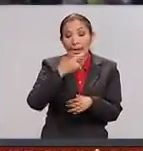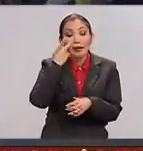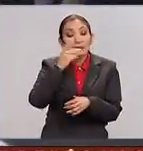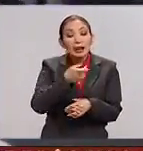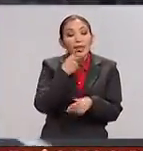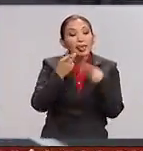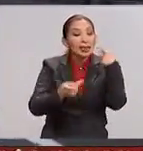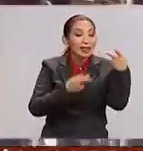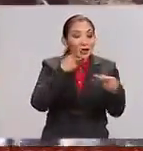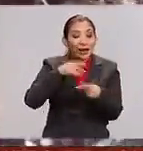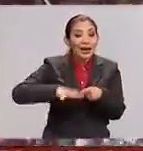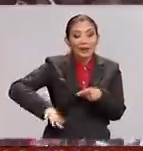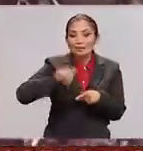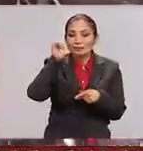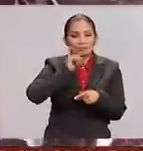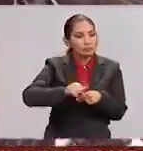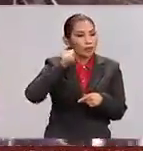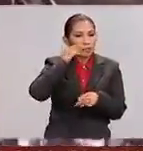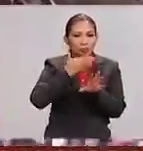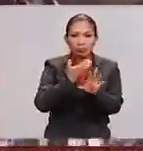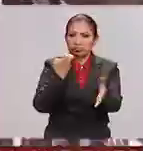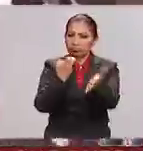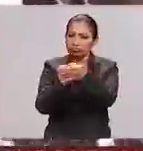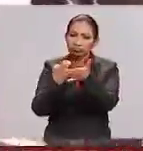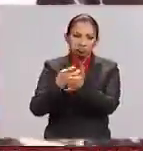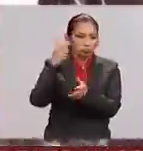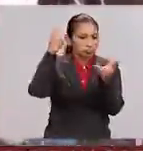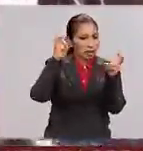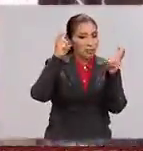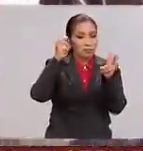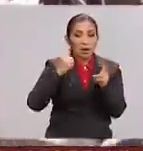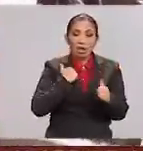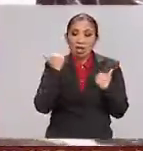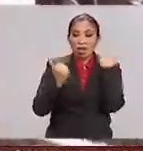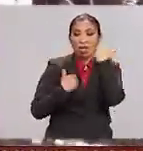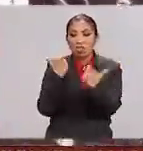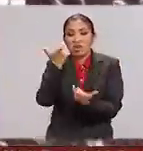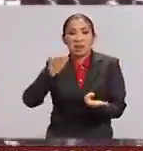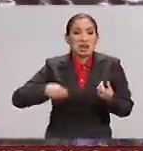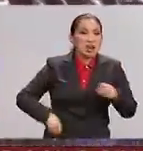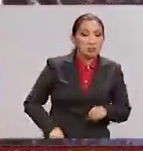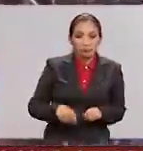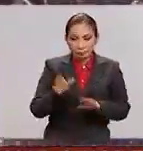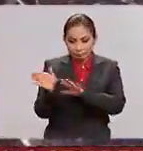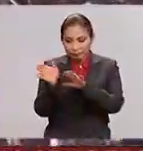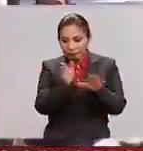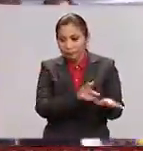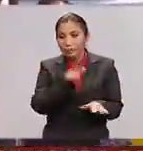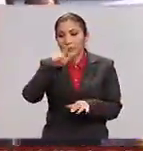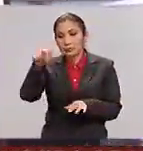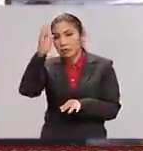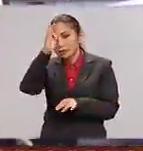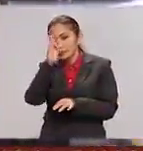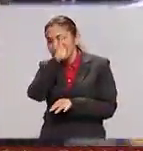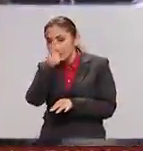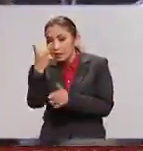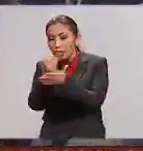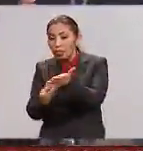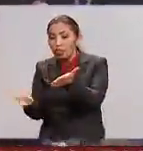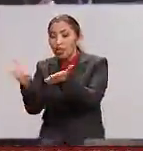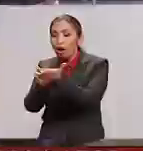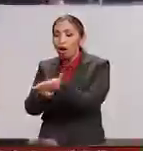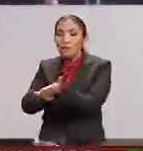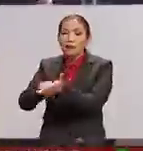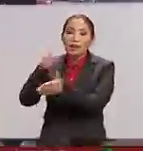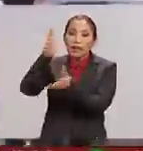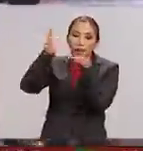qué discurso da, porque él siempre ha sido muy crítico con el tema del capitalismo salvaje, etcétera. Y después esta misa binacional que